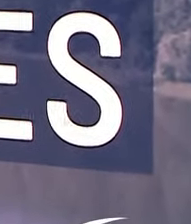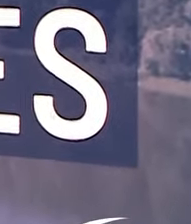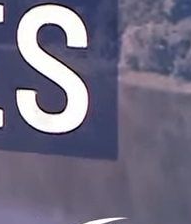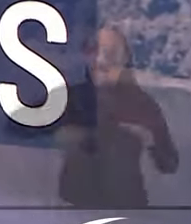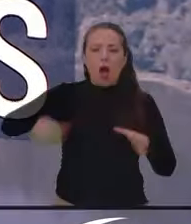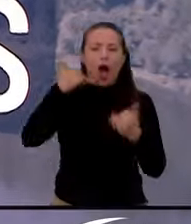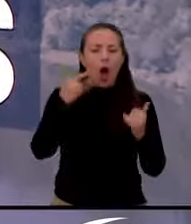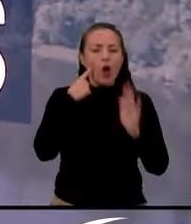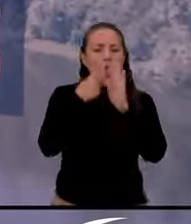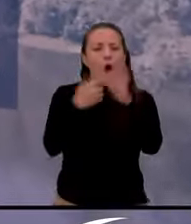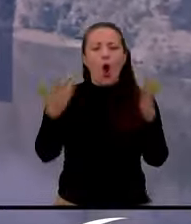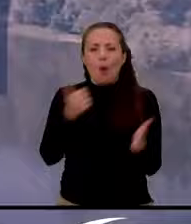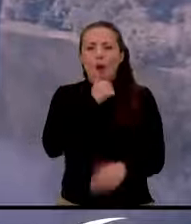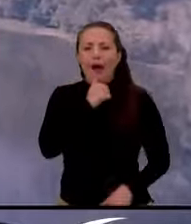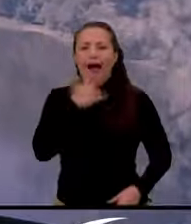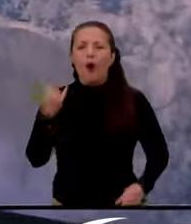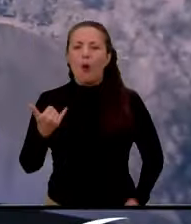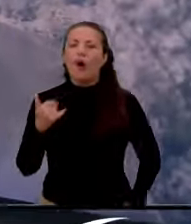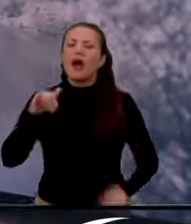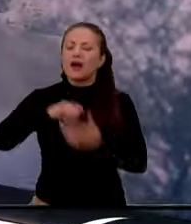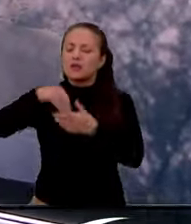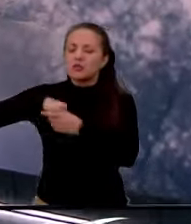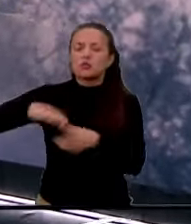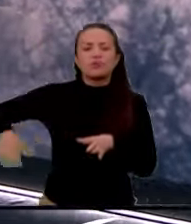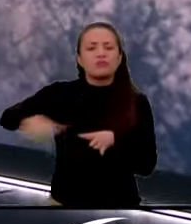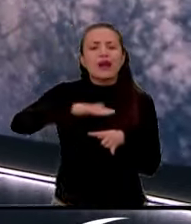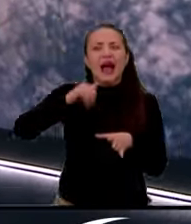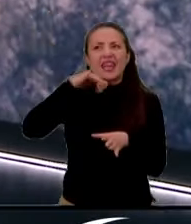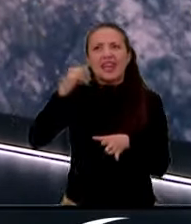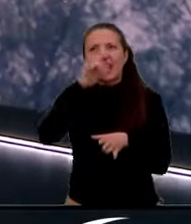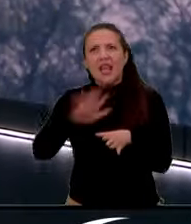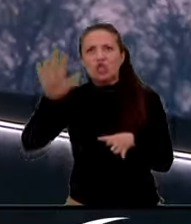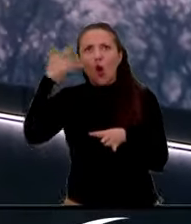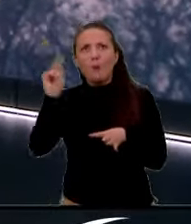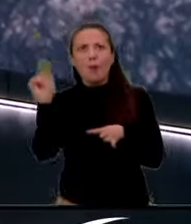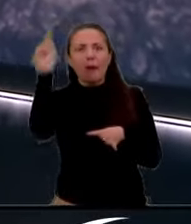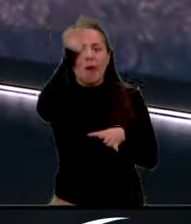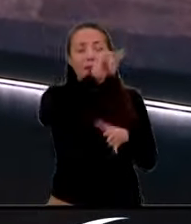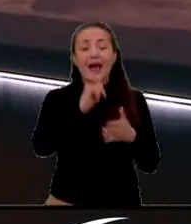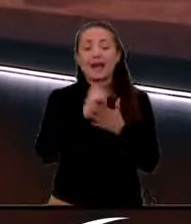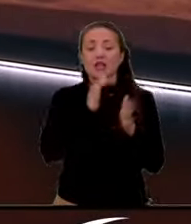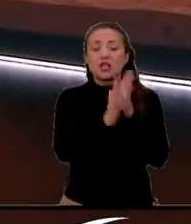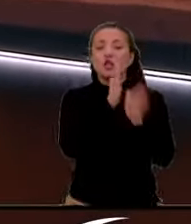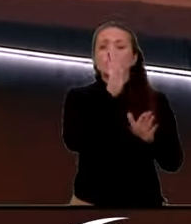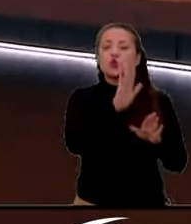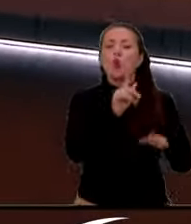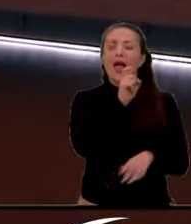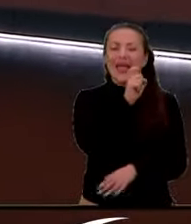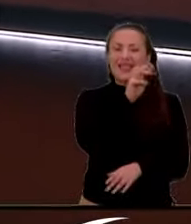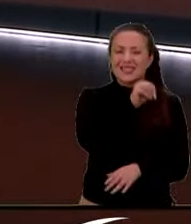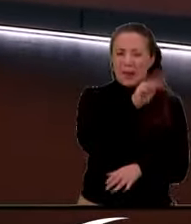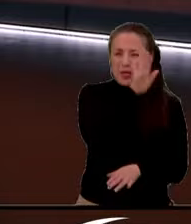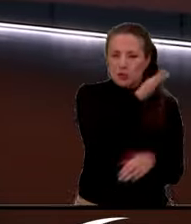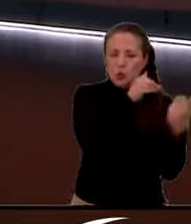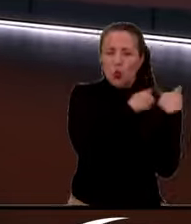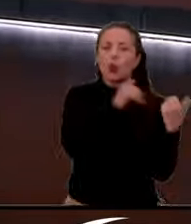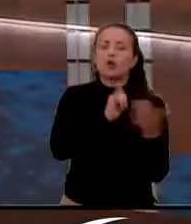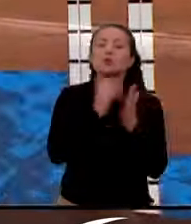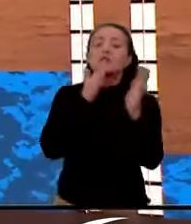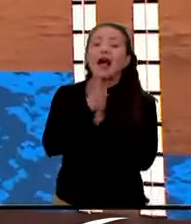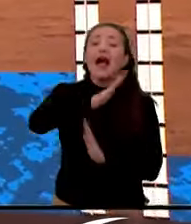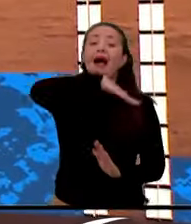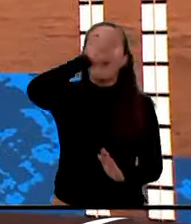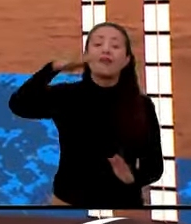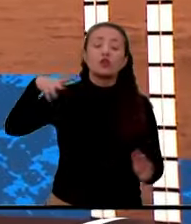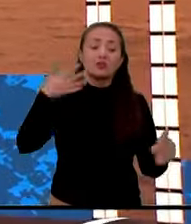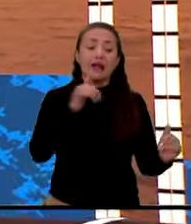los embalses que generan energía a nivel nacional. De acuerdo con la plataforma XM, en el departamento de Antioquia, el volumen útil de